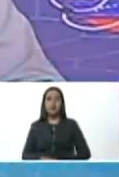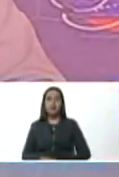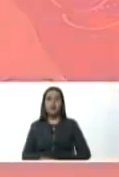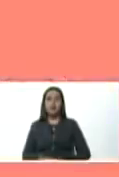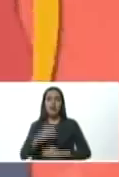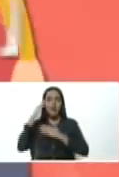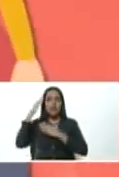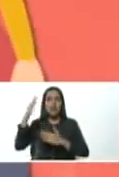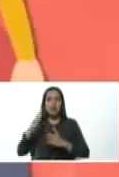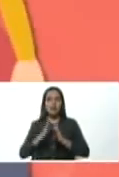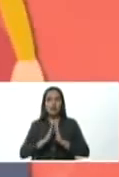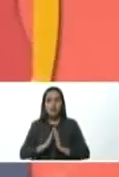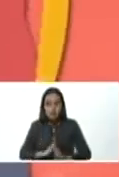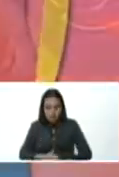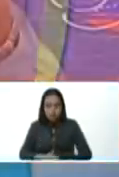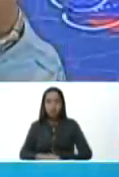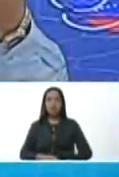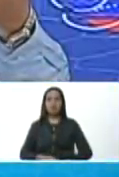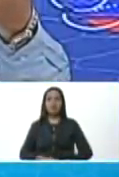saludo japonés.